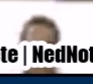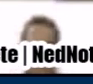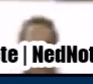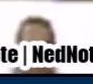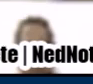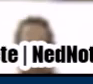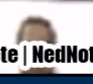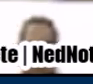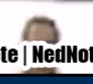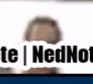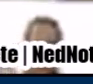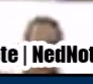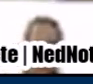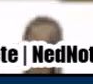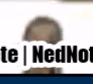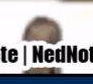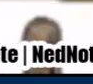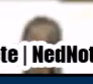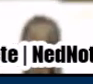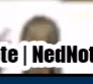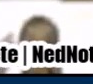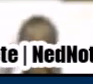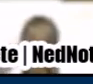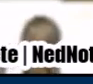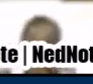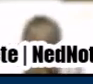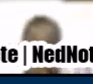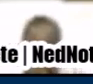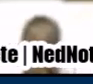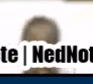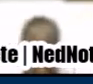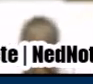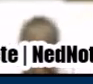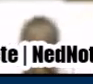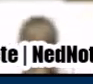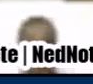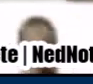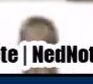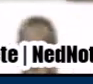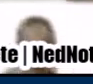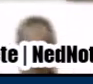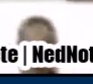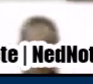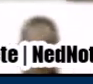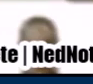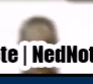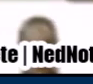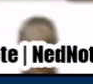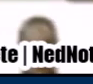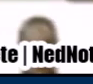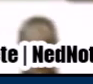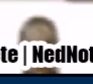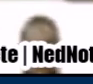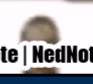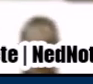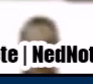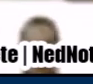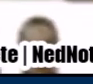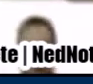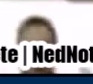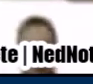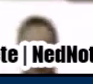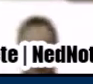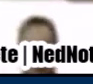parte del falso TSJ. Es luchando que vamos a lograr tener mecanismos para transformar el país en